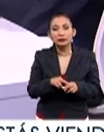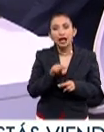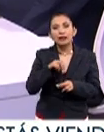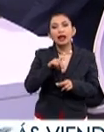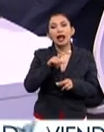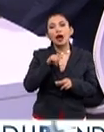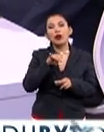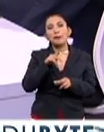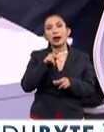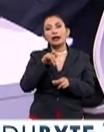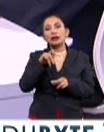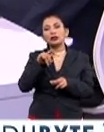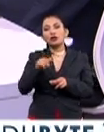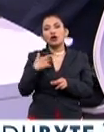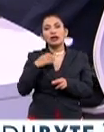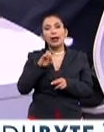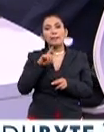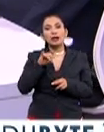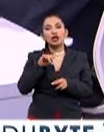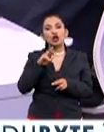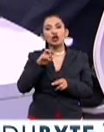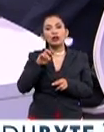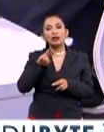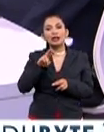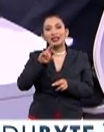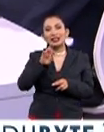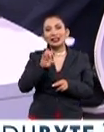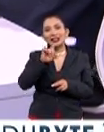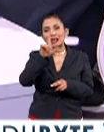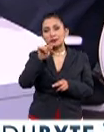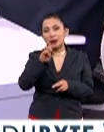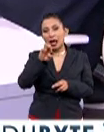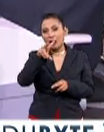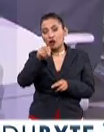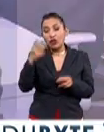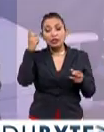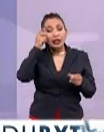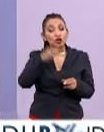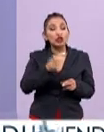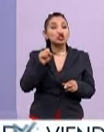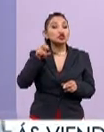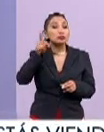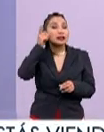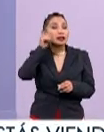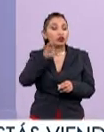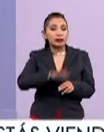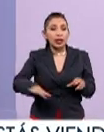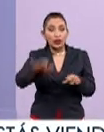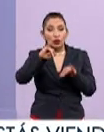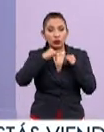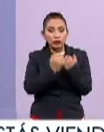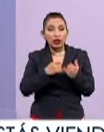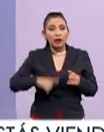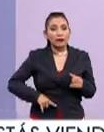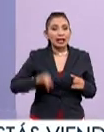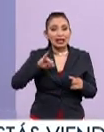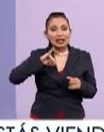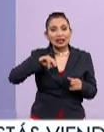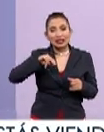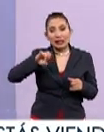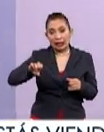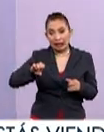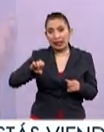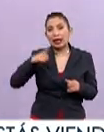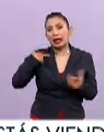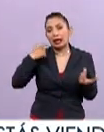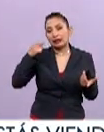Ana Laura Barriendo Rodríguez y Emilio Domínguez Bravo, ellos son directora y subdirector de área de la Junta de Gobierno del INE a